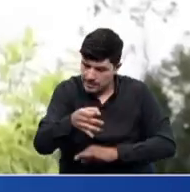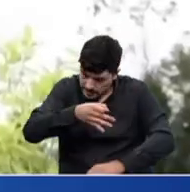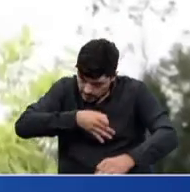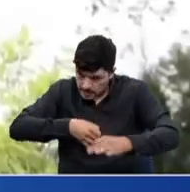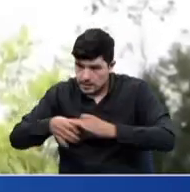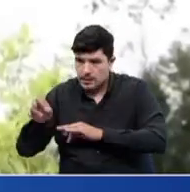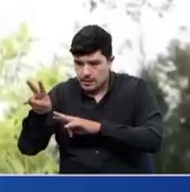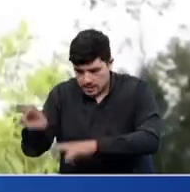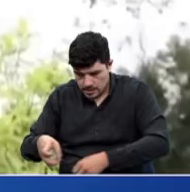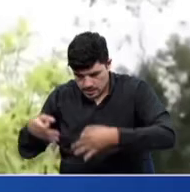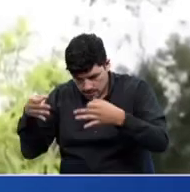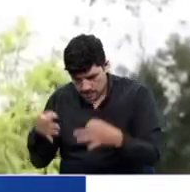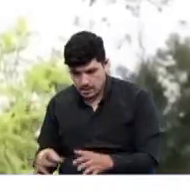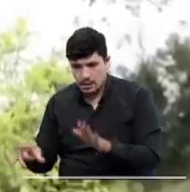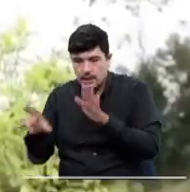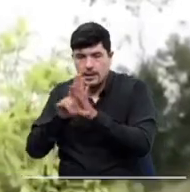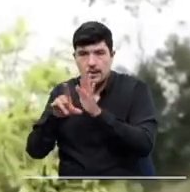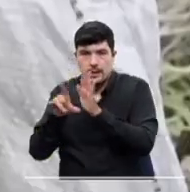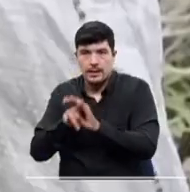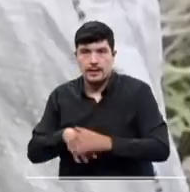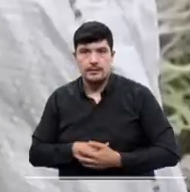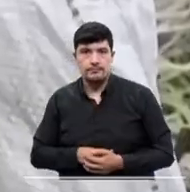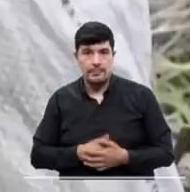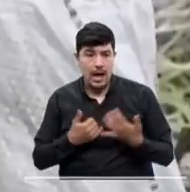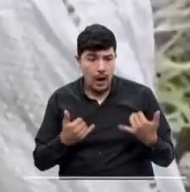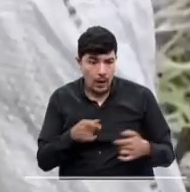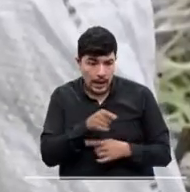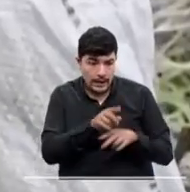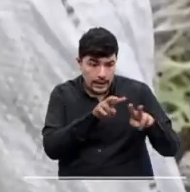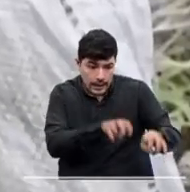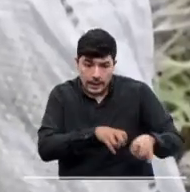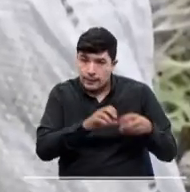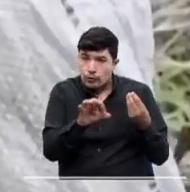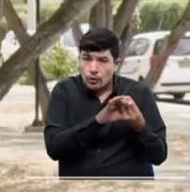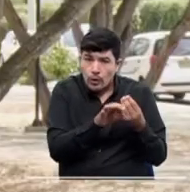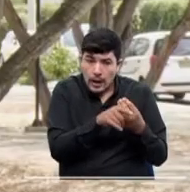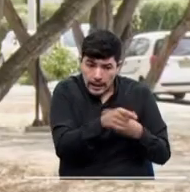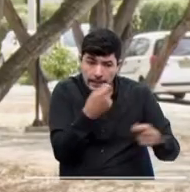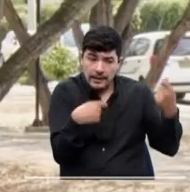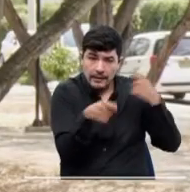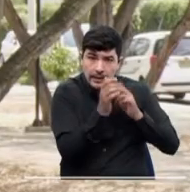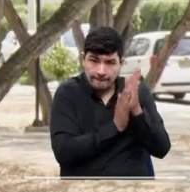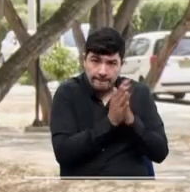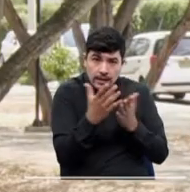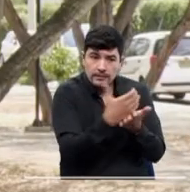evidencia por la baja demanda que tiene la salida de la pasta base de coca desde el Catatumbo.